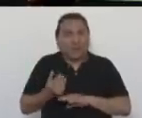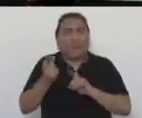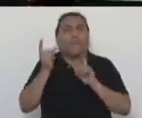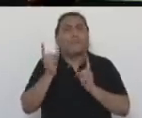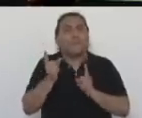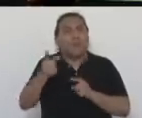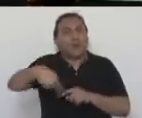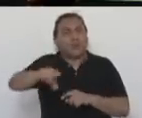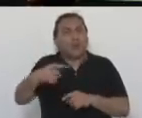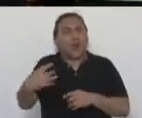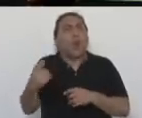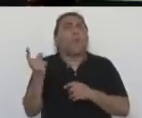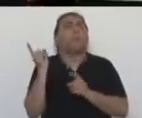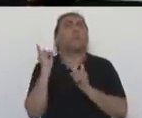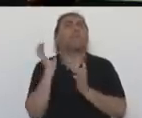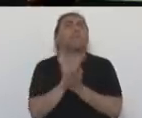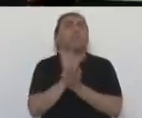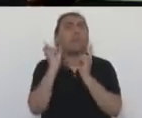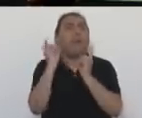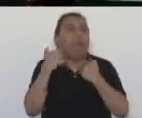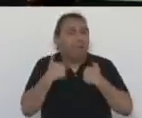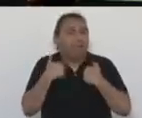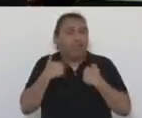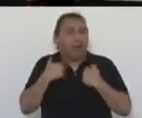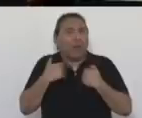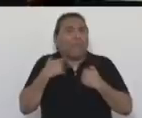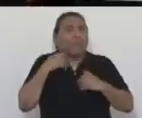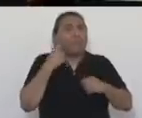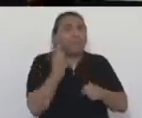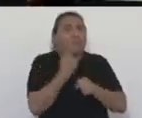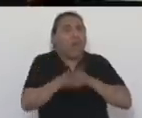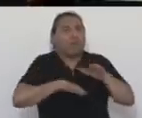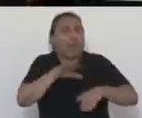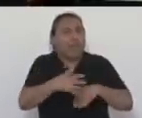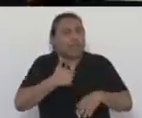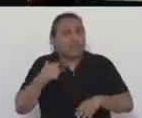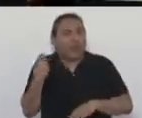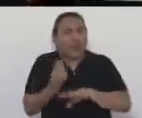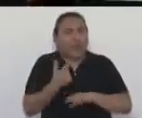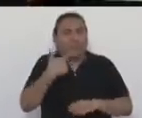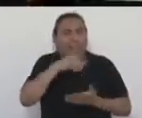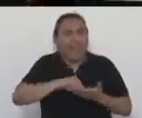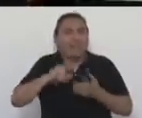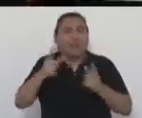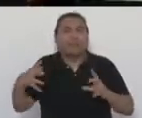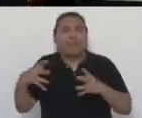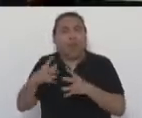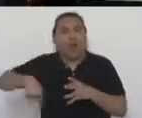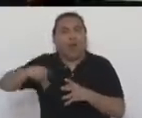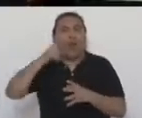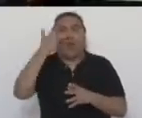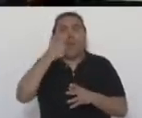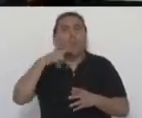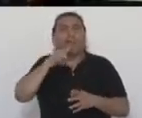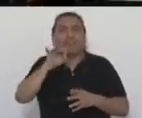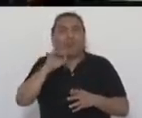maestros cuando hacía los primeros palotes en este Senado. A mi bloque, a sus conductores Humberto, Juan Carlos y